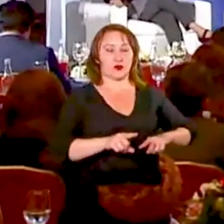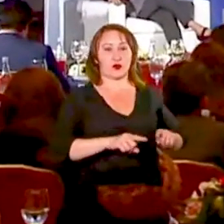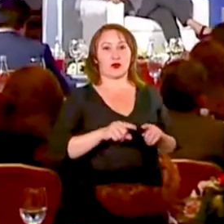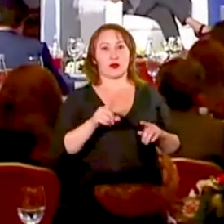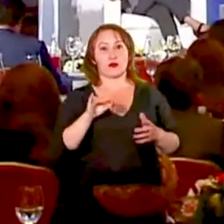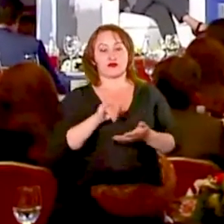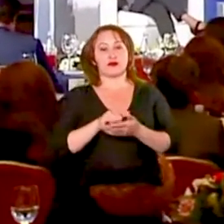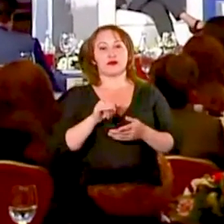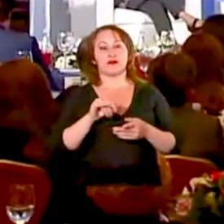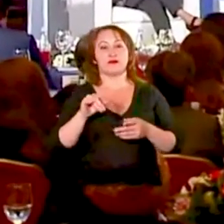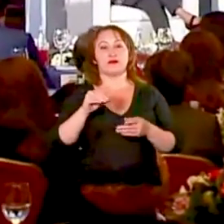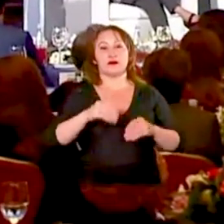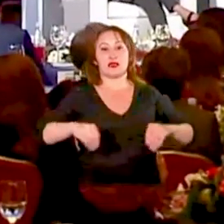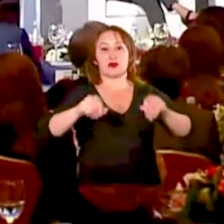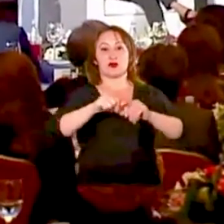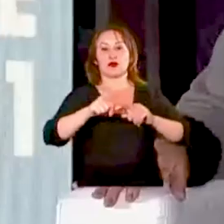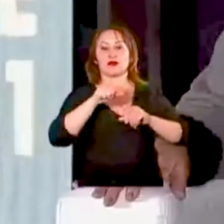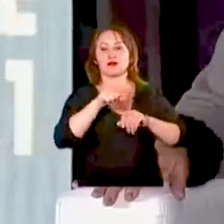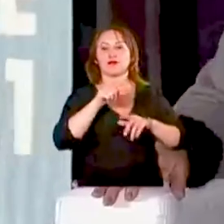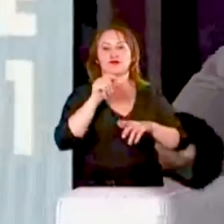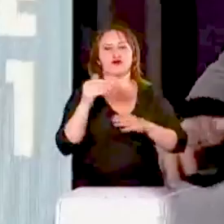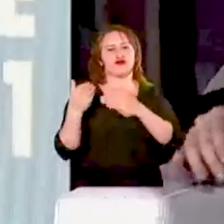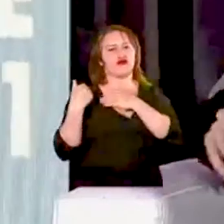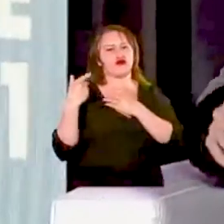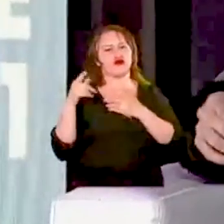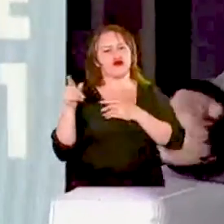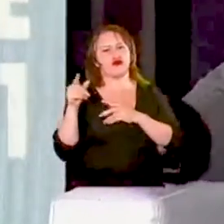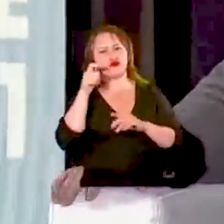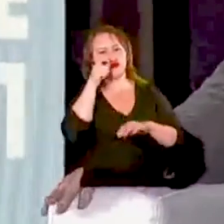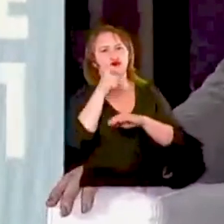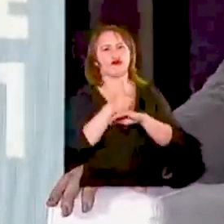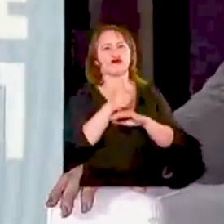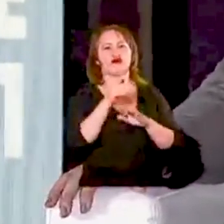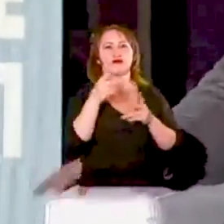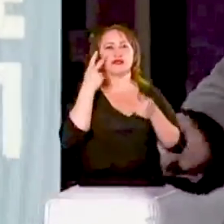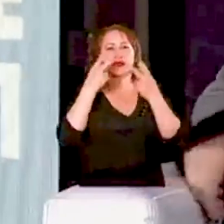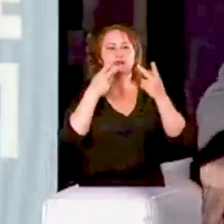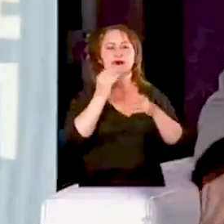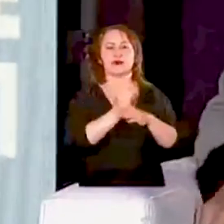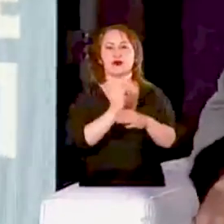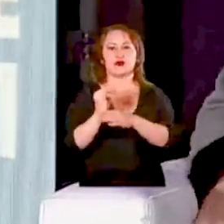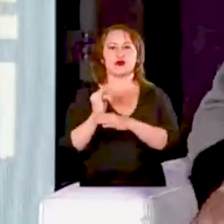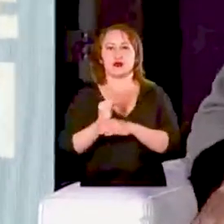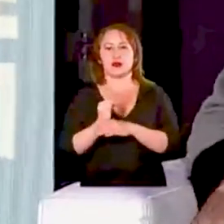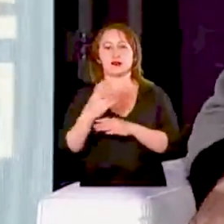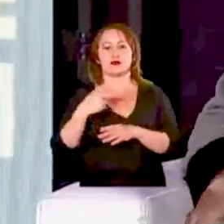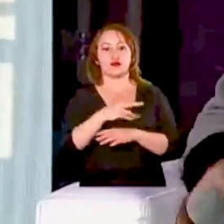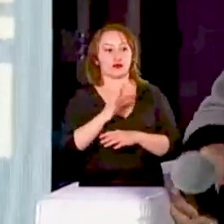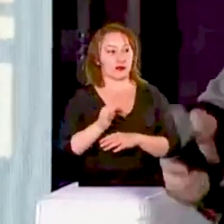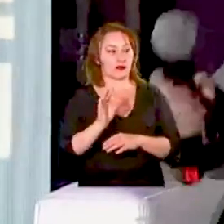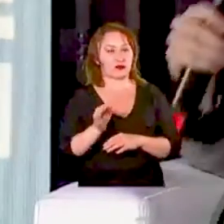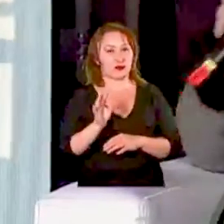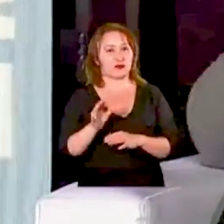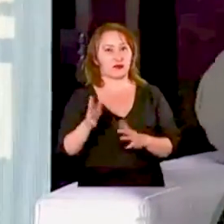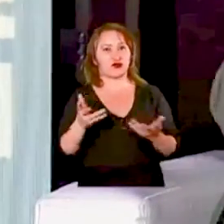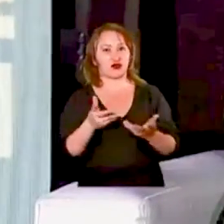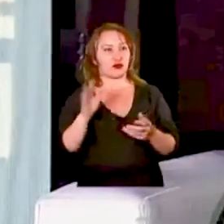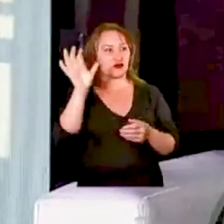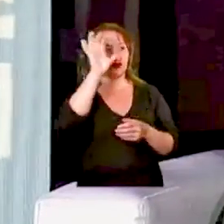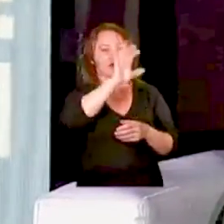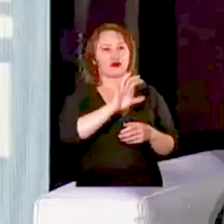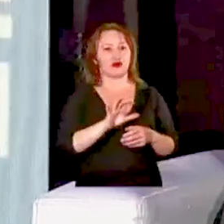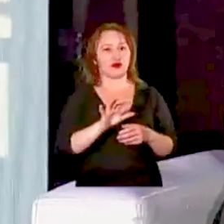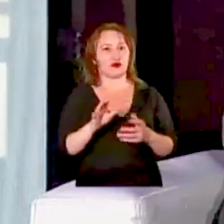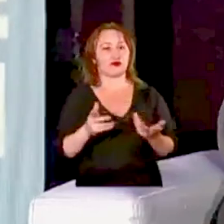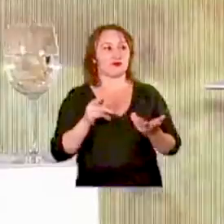Procuradurías Territoriales, la que se encarga de estar muy pendiente de nuestras visitas institucionales. Nosotros todo el tiempo estamos en región y ella nos